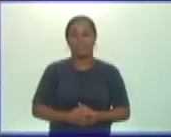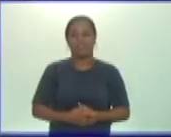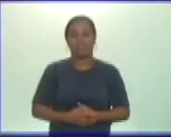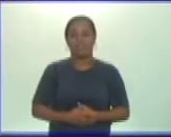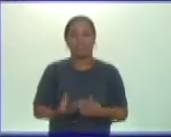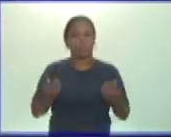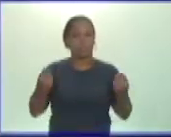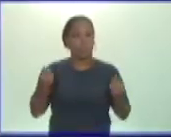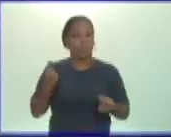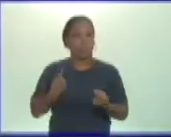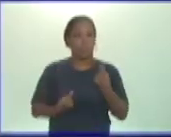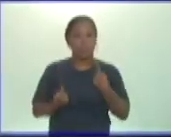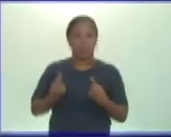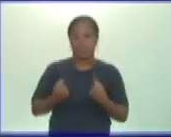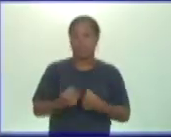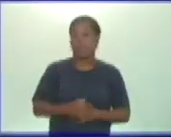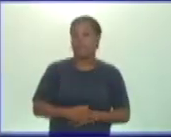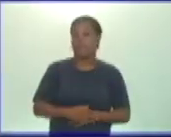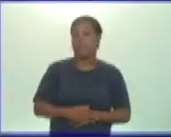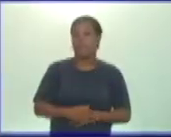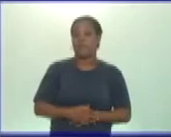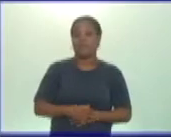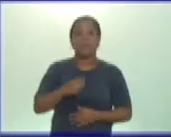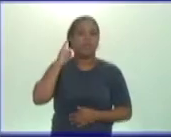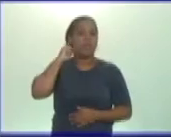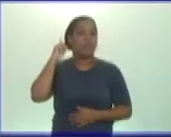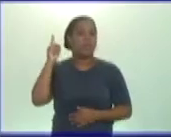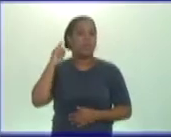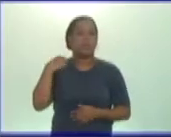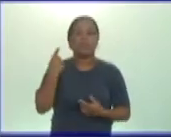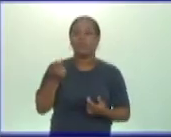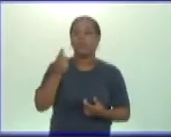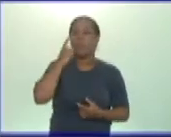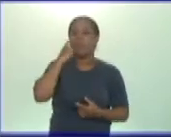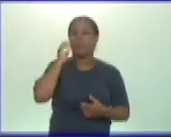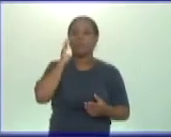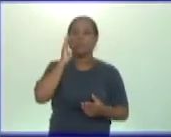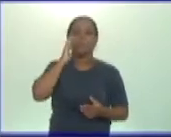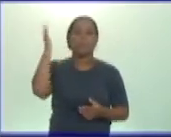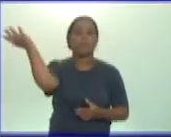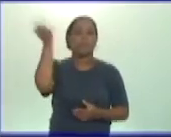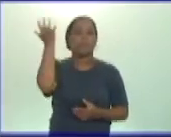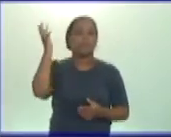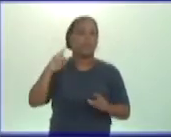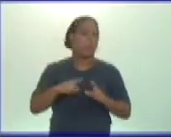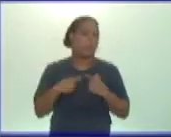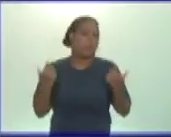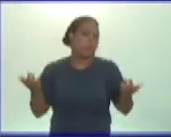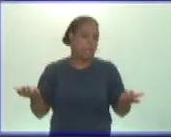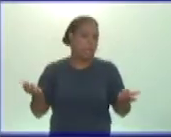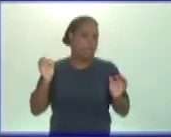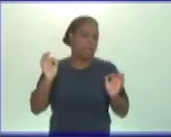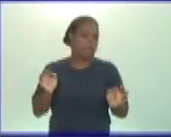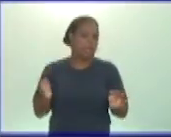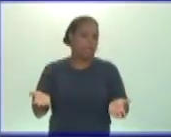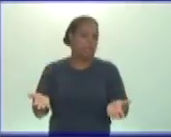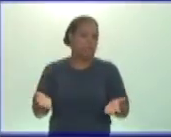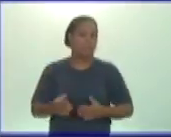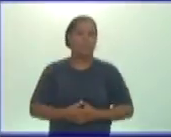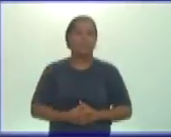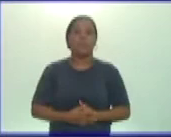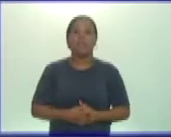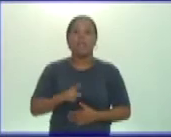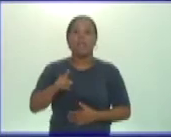Muchas veces escuchamos sobre la contaminación del aire, pero ¿qué es exactamente?